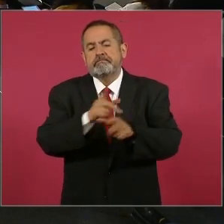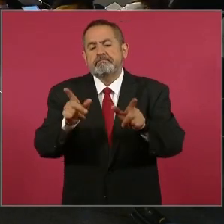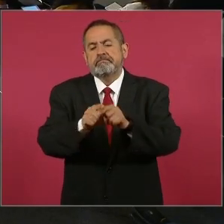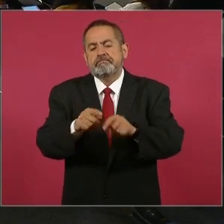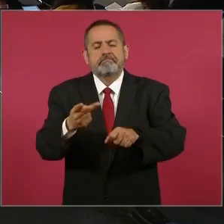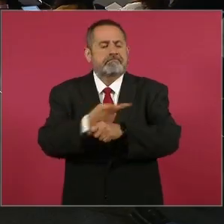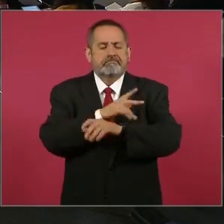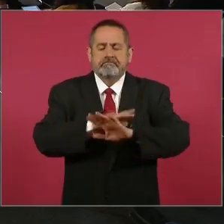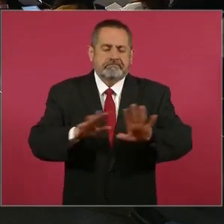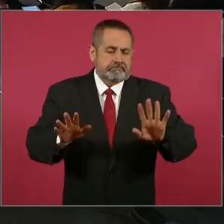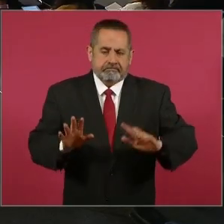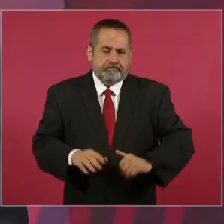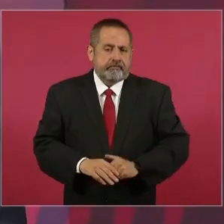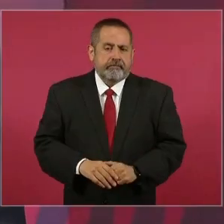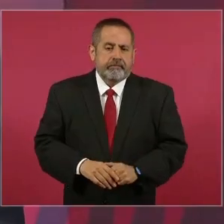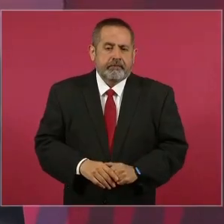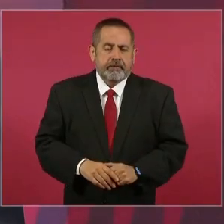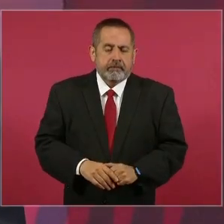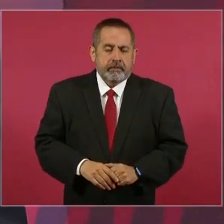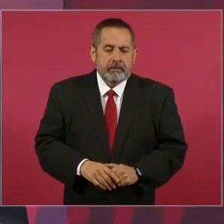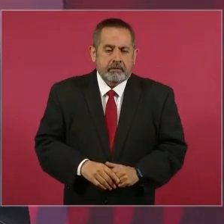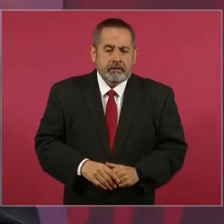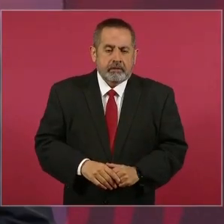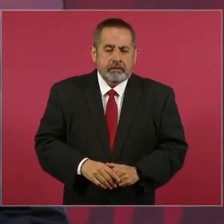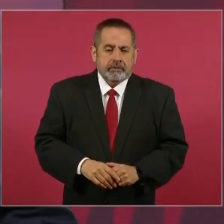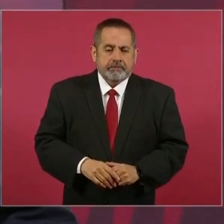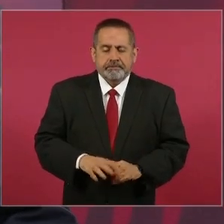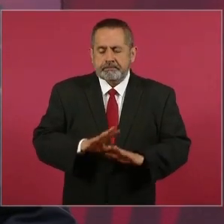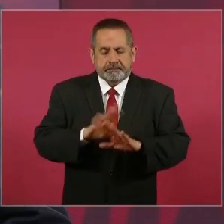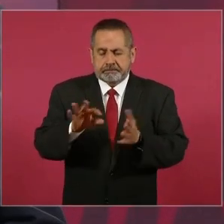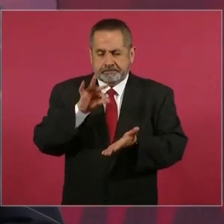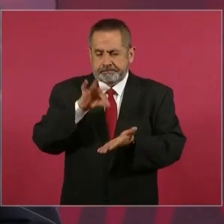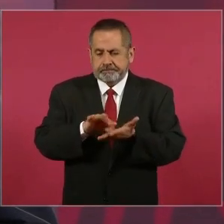que pasó este